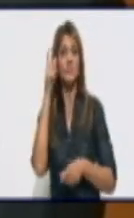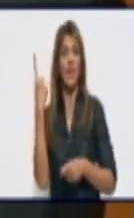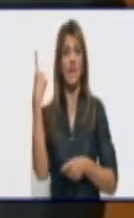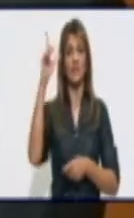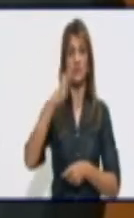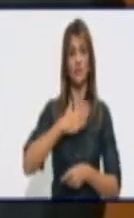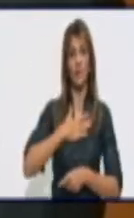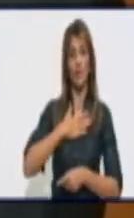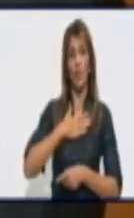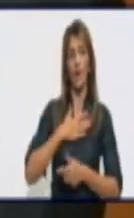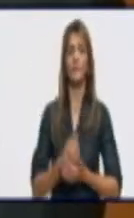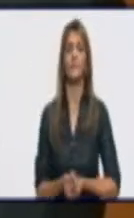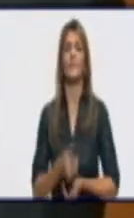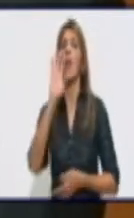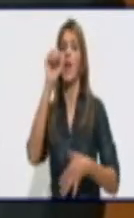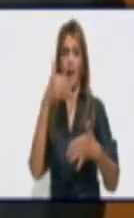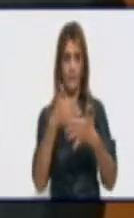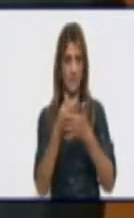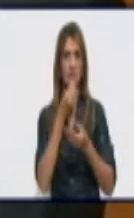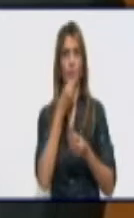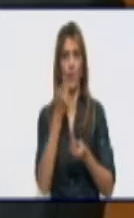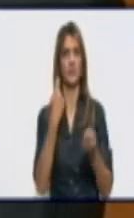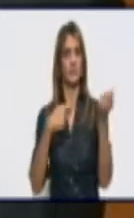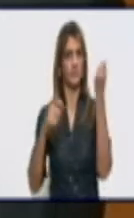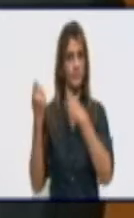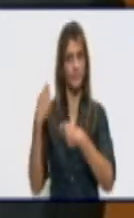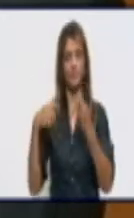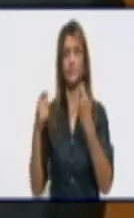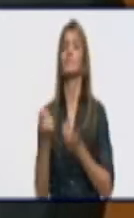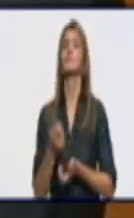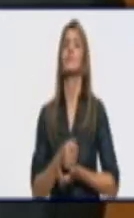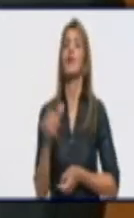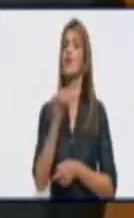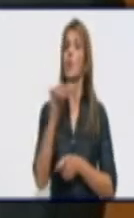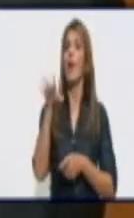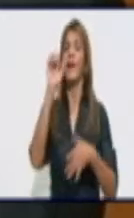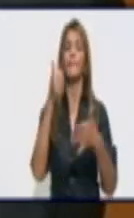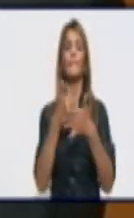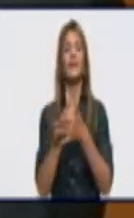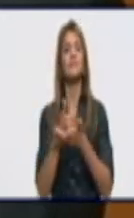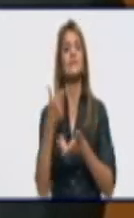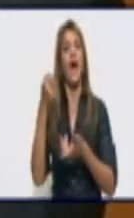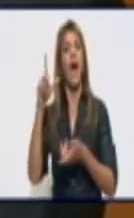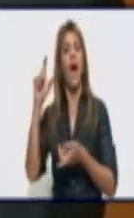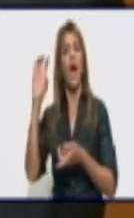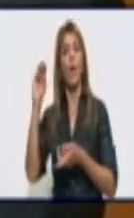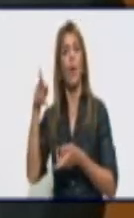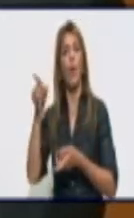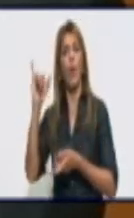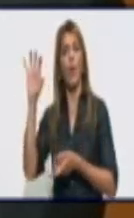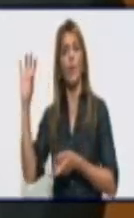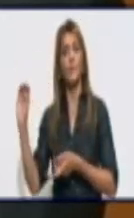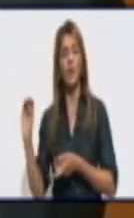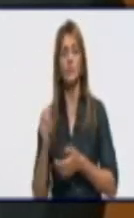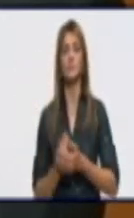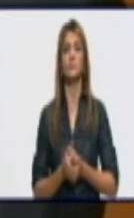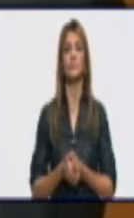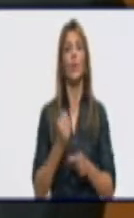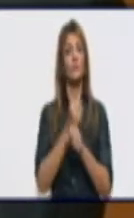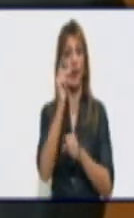puede comercializar la empresa, puede comercializar acopio, puede comercializar un TCP, un trabajador por cuenta